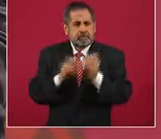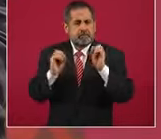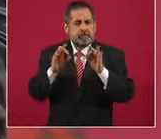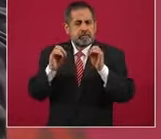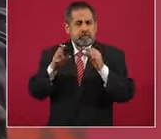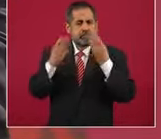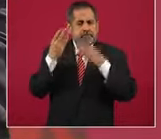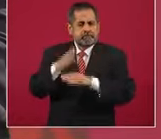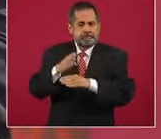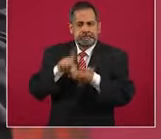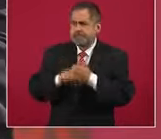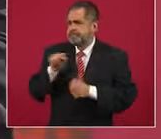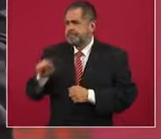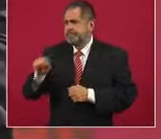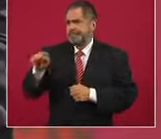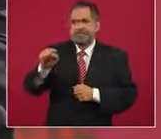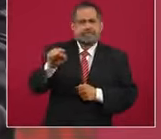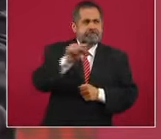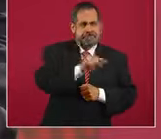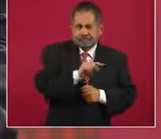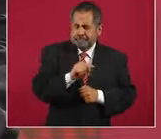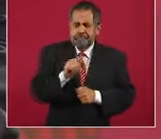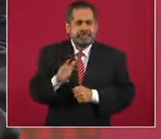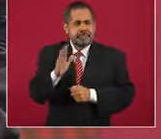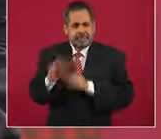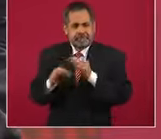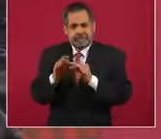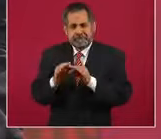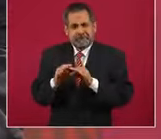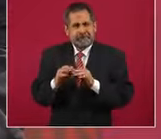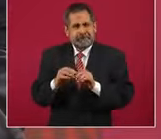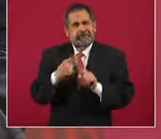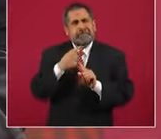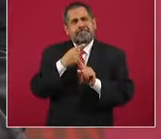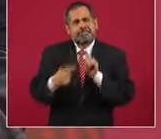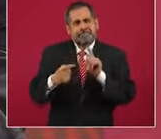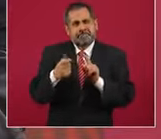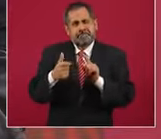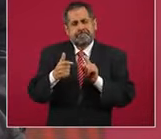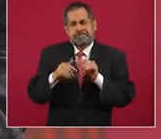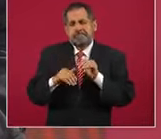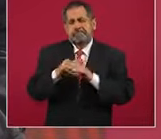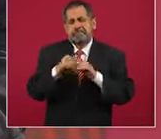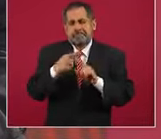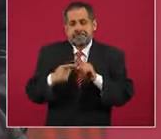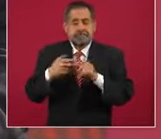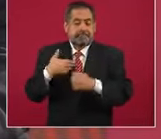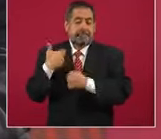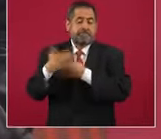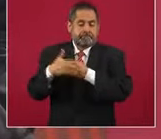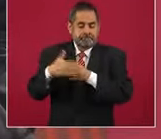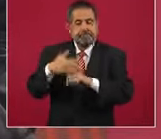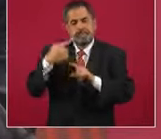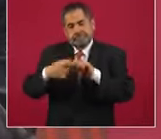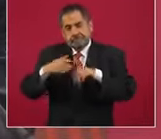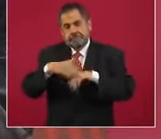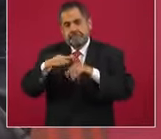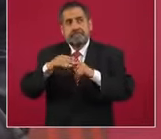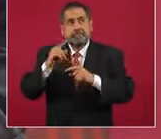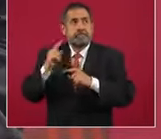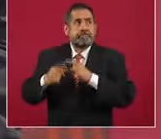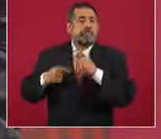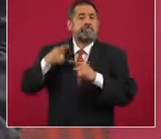sucursales, ya casi la mitad terminadas, otra mitad en proceso. El año